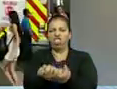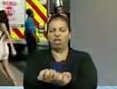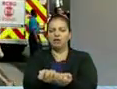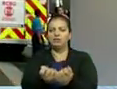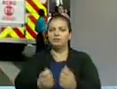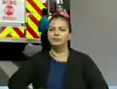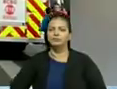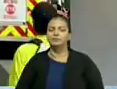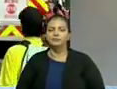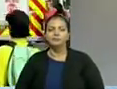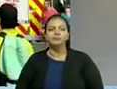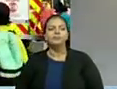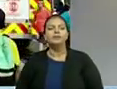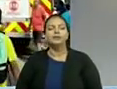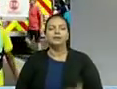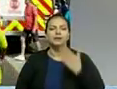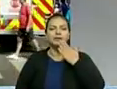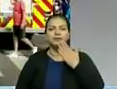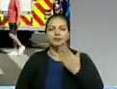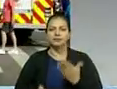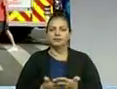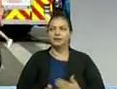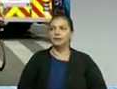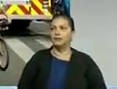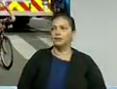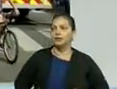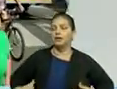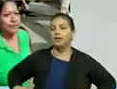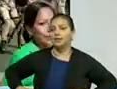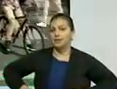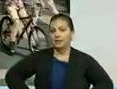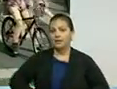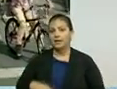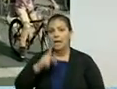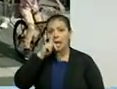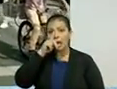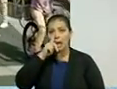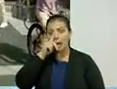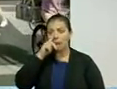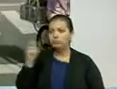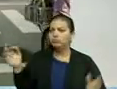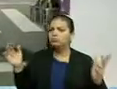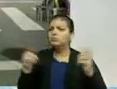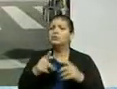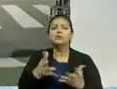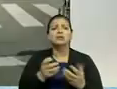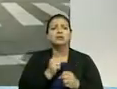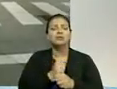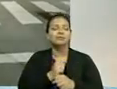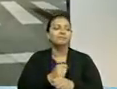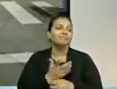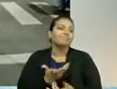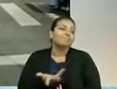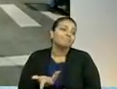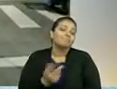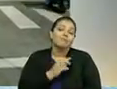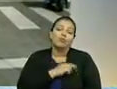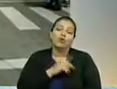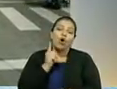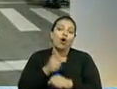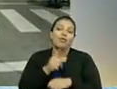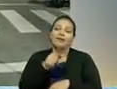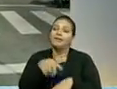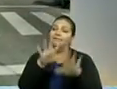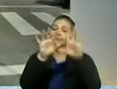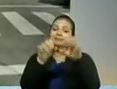que intenta laborar aquí, pero lamentablemente no pueden porque está eso clausurado por el municipio de Guayaquil y al fondo por la calle